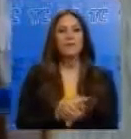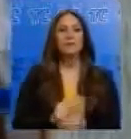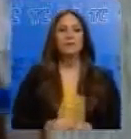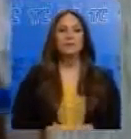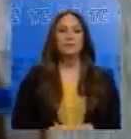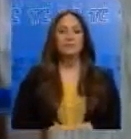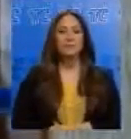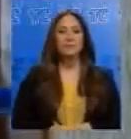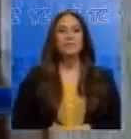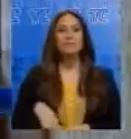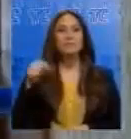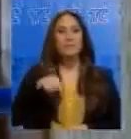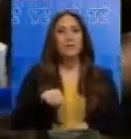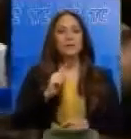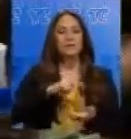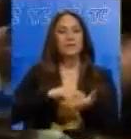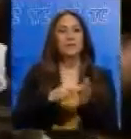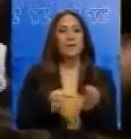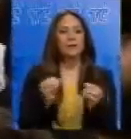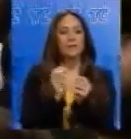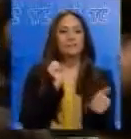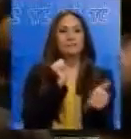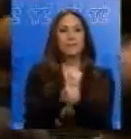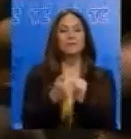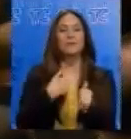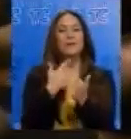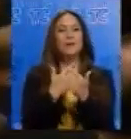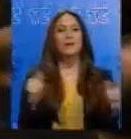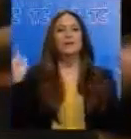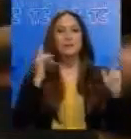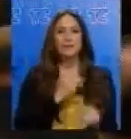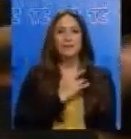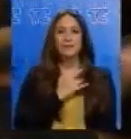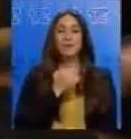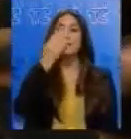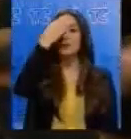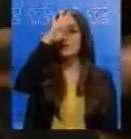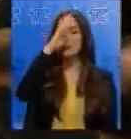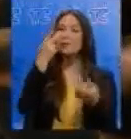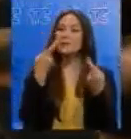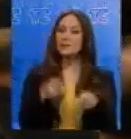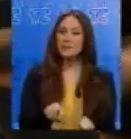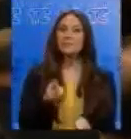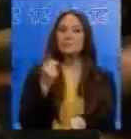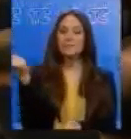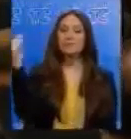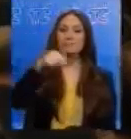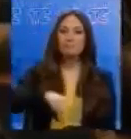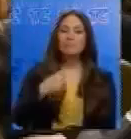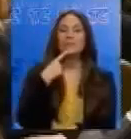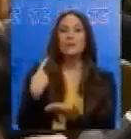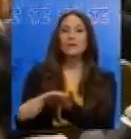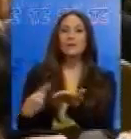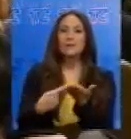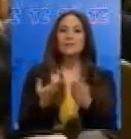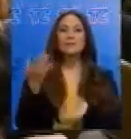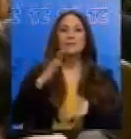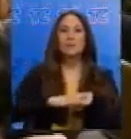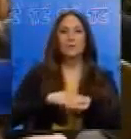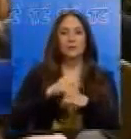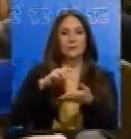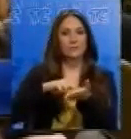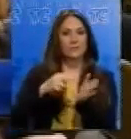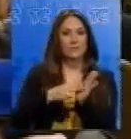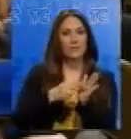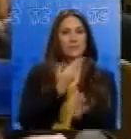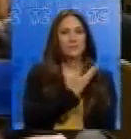pagar este paso a la libertad. La participación de Cuba por primera vez en la actividad diplomática no solo es